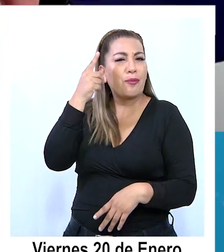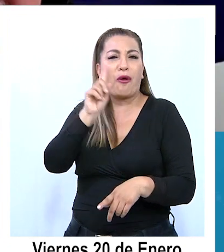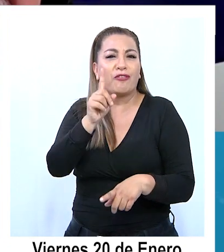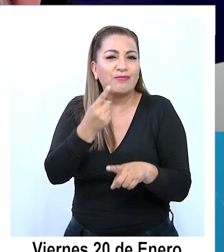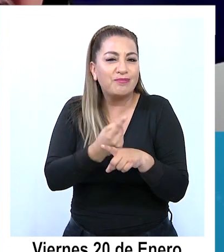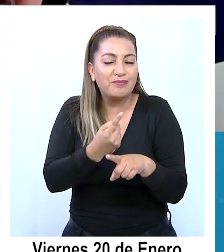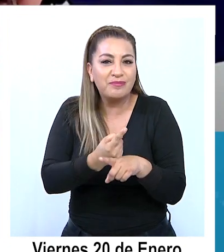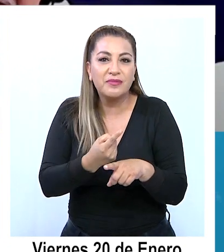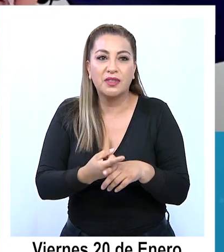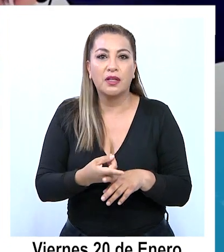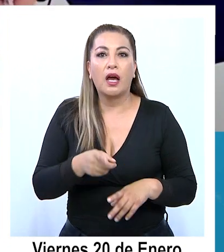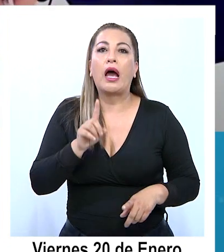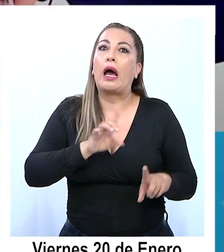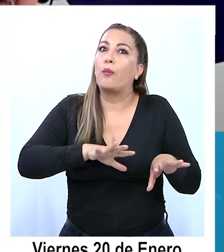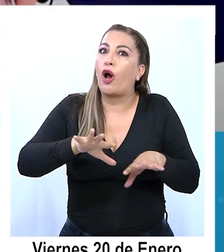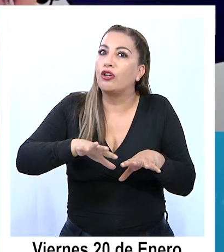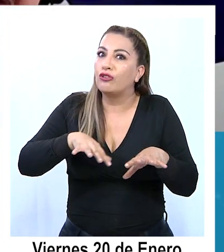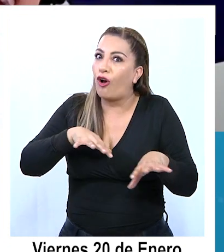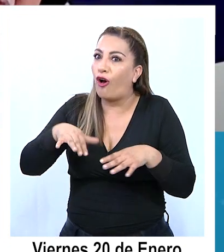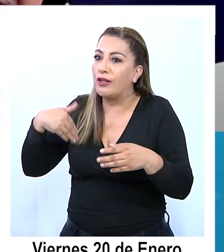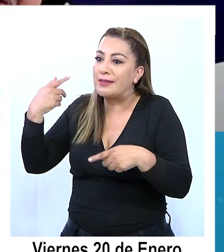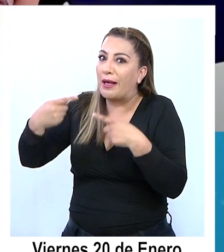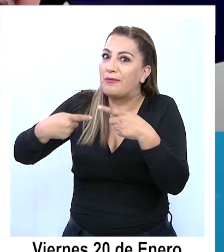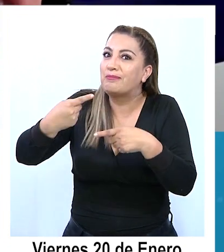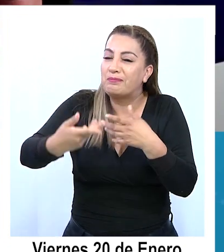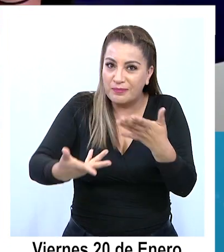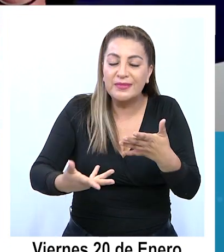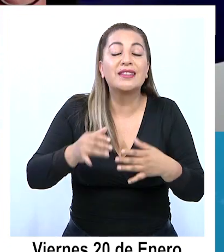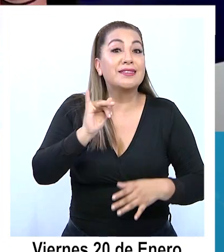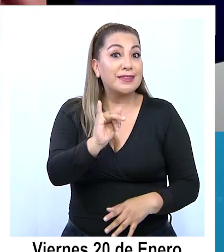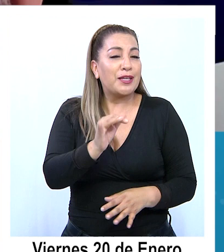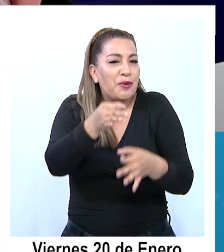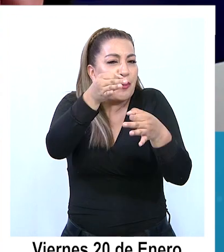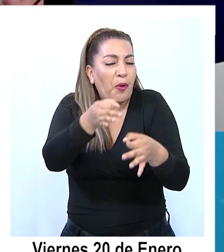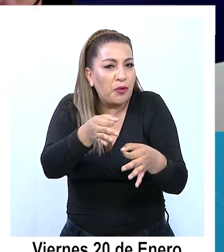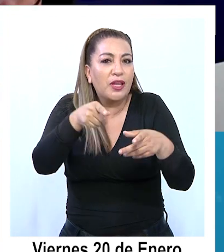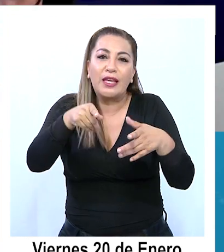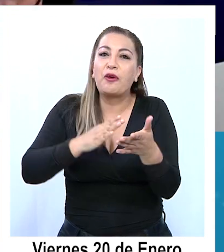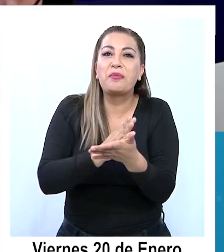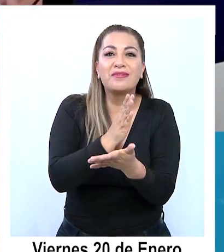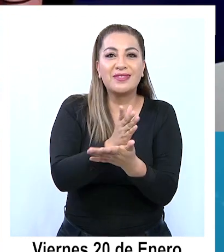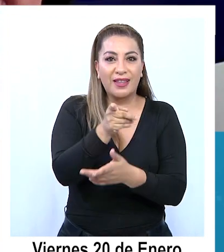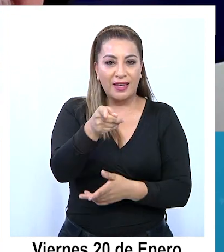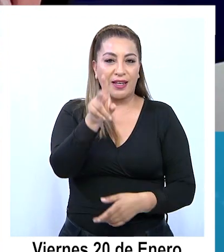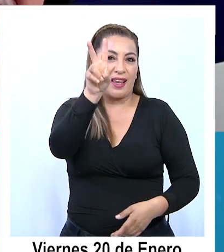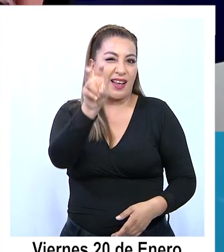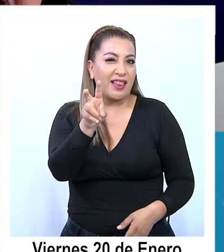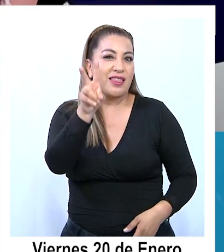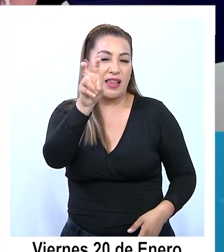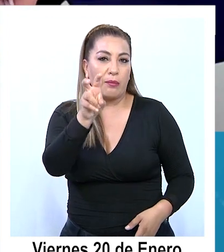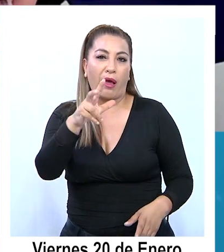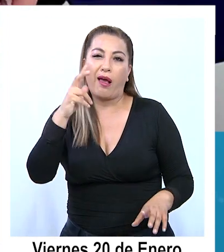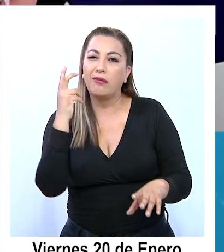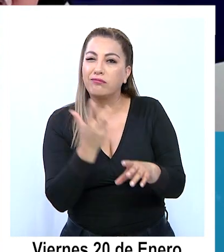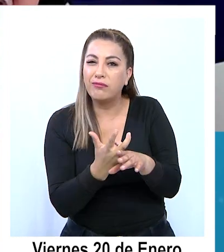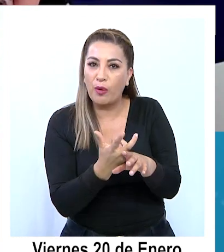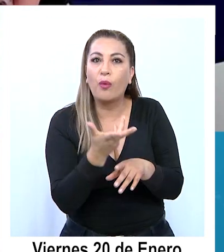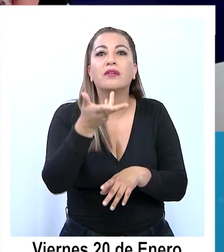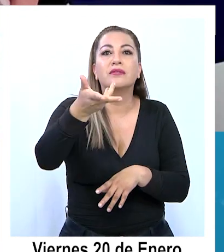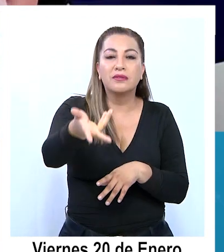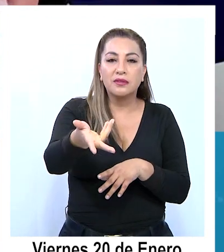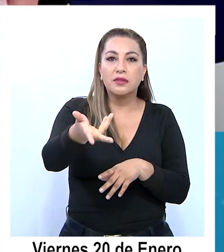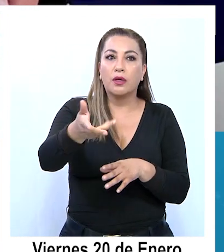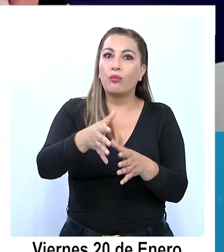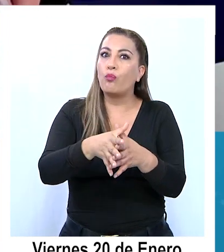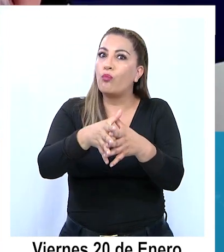hacíamos. Han pasado Sí, hartas cosas. han pasado muchas cosas y precisamente quería partir por el tema de la delincuencia, ¿cierto? Que